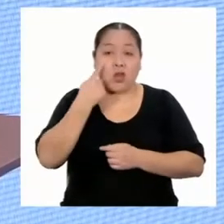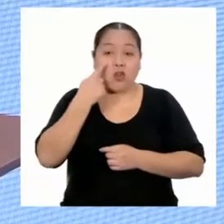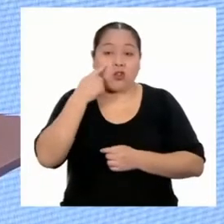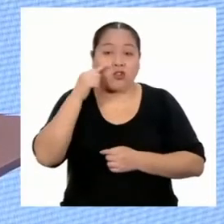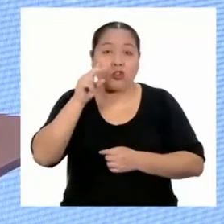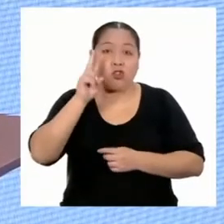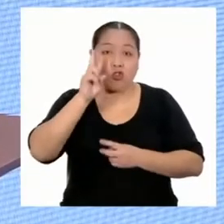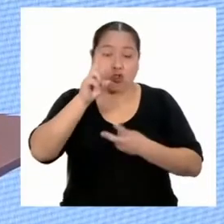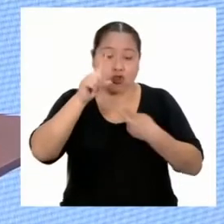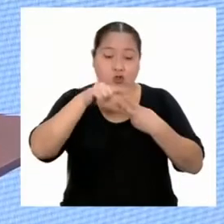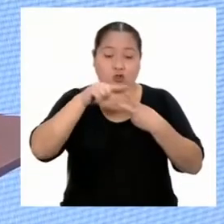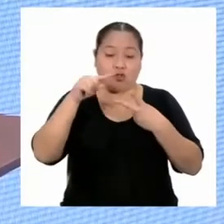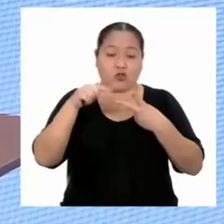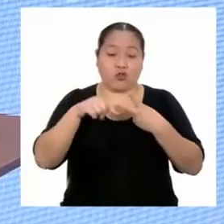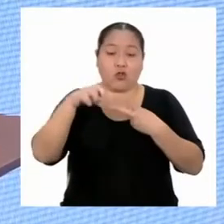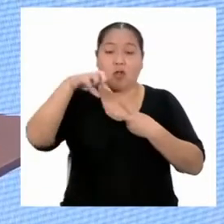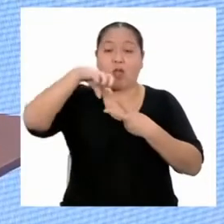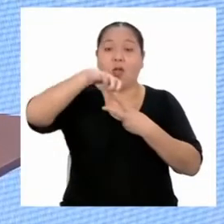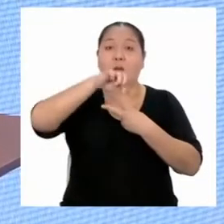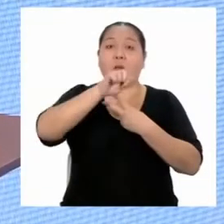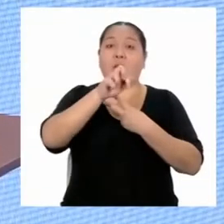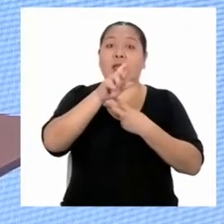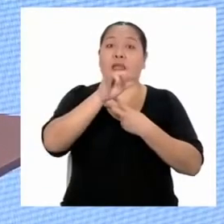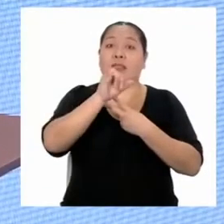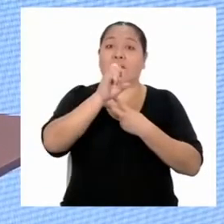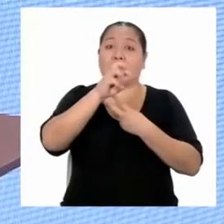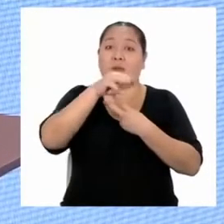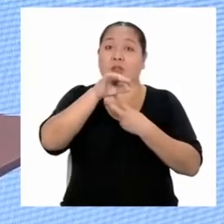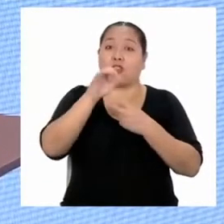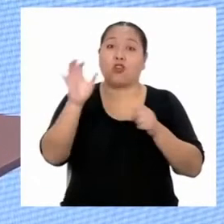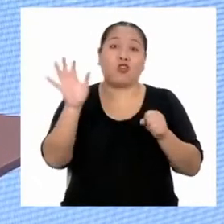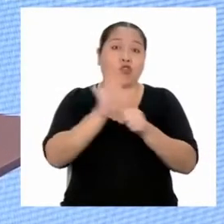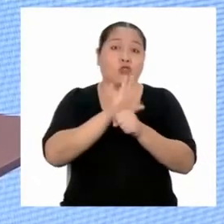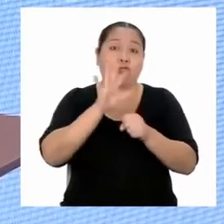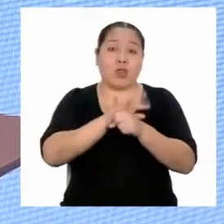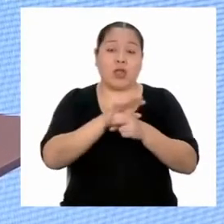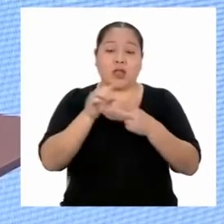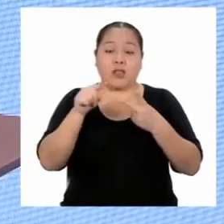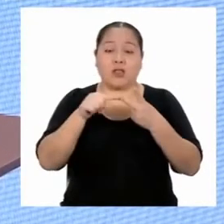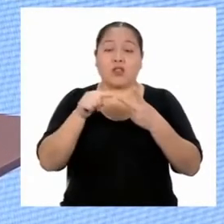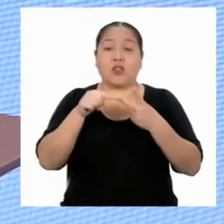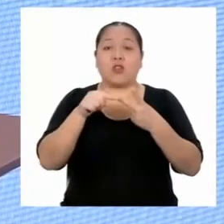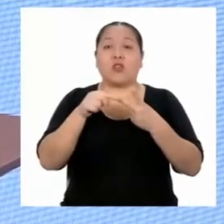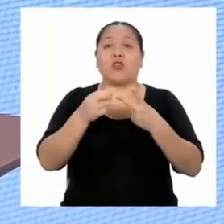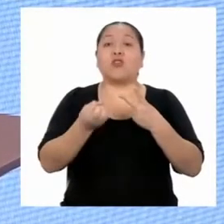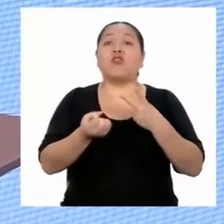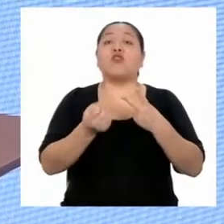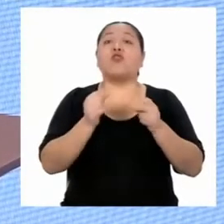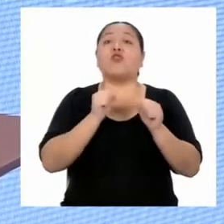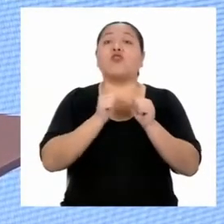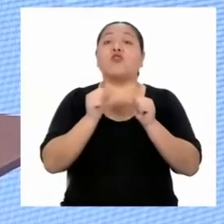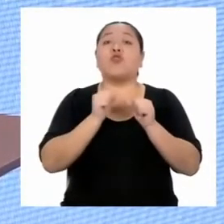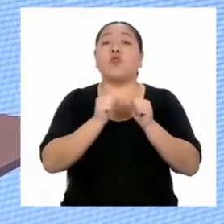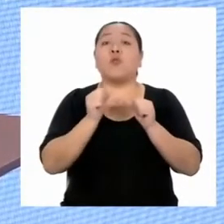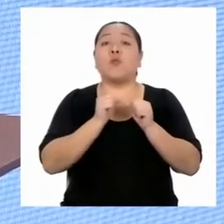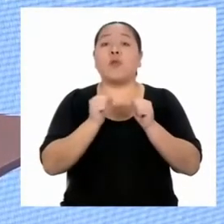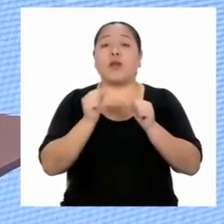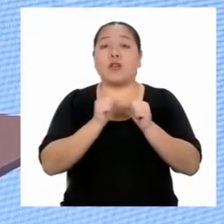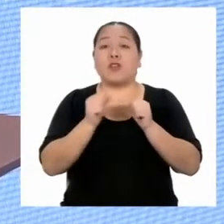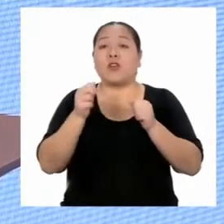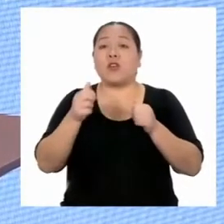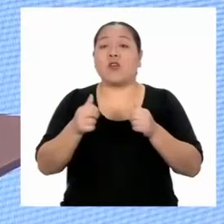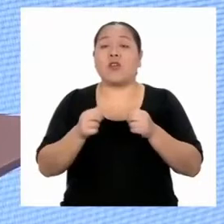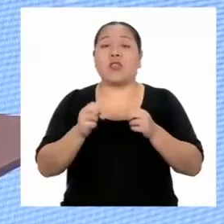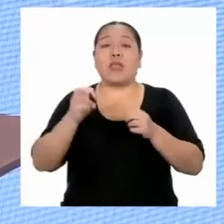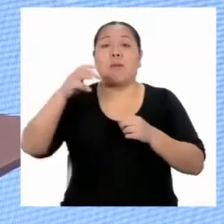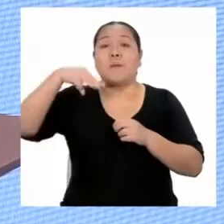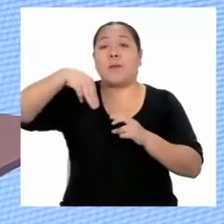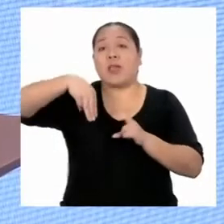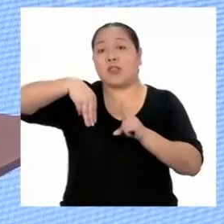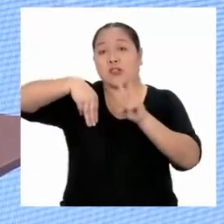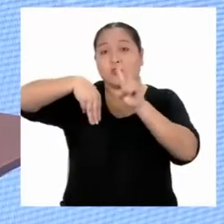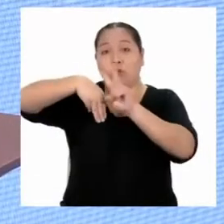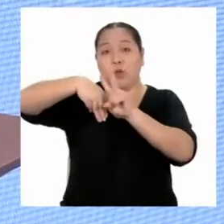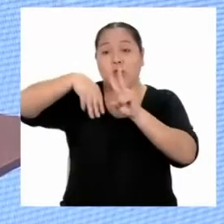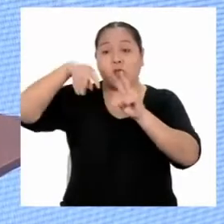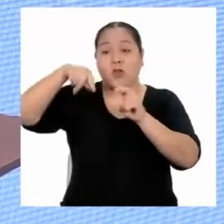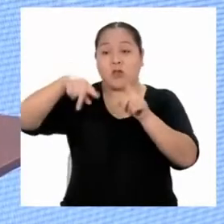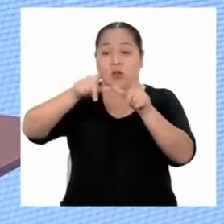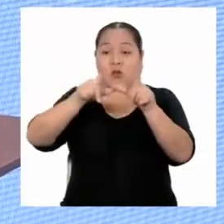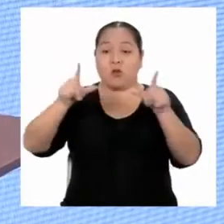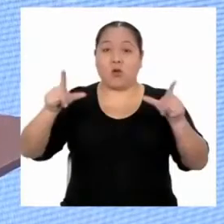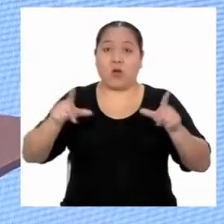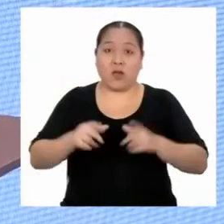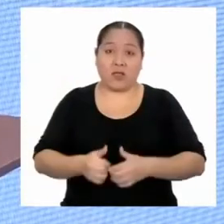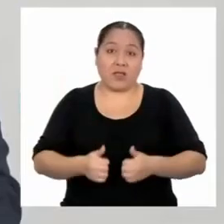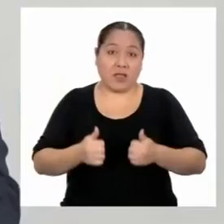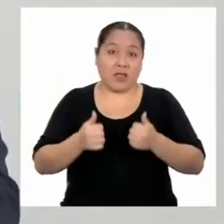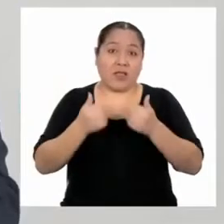específicas: el perímetro total del terreno y el número de metros cuadrados que le corresponde al área de la vivienda. No creo que vaya a